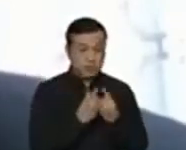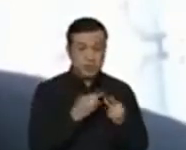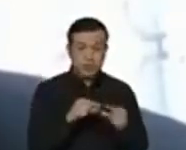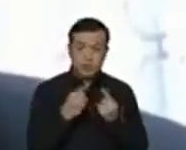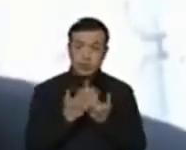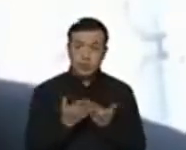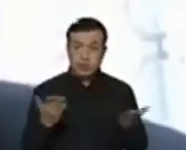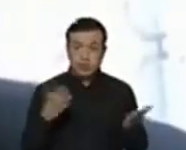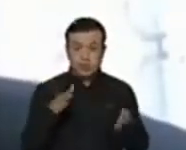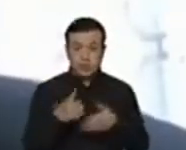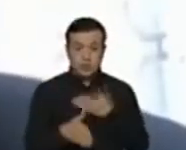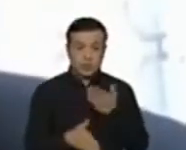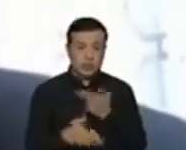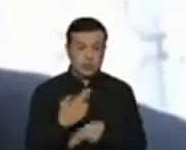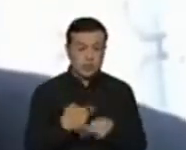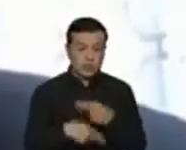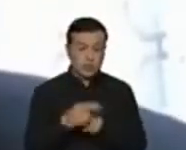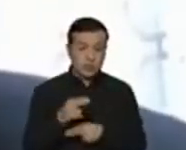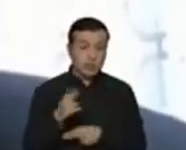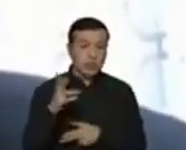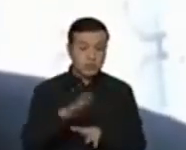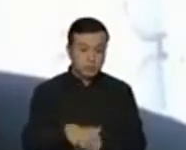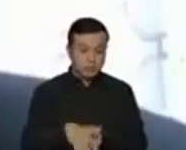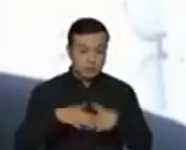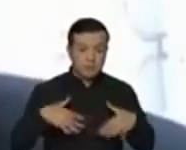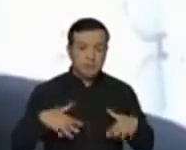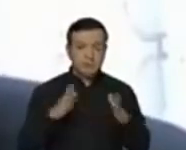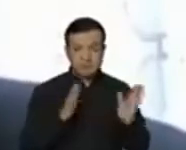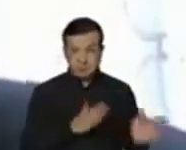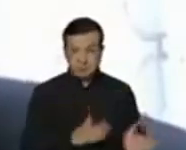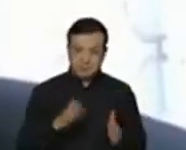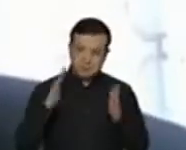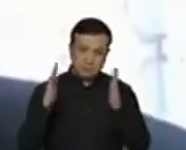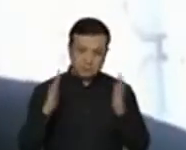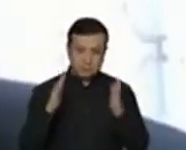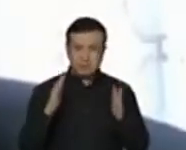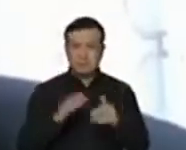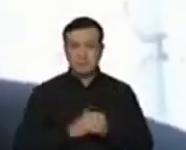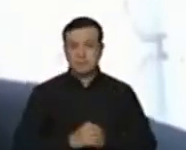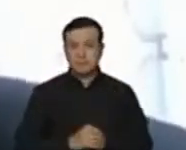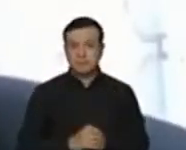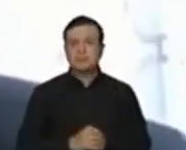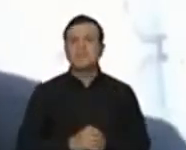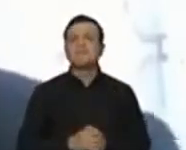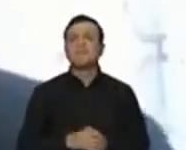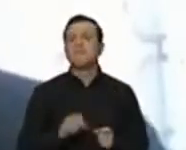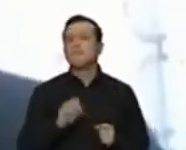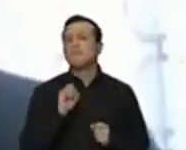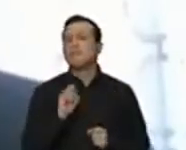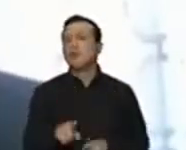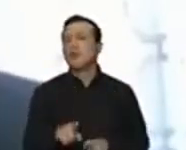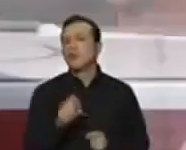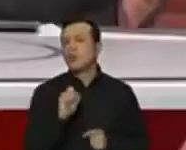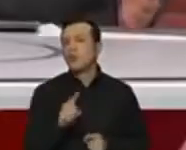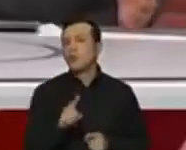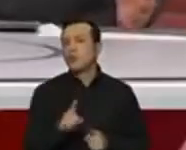el pecuario, el comercio y el agrícola, para el cual estamos dirigidos, básicamente. Ahora, ¿hay la posibilidad de que